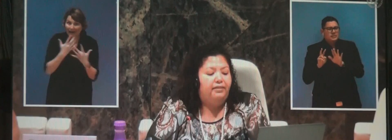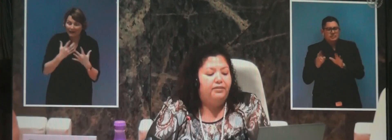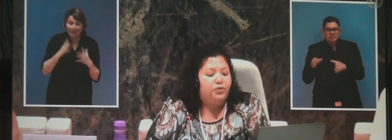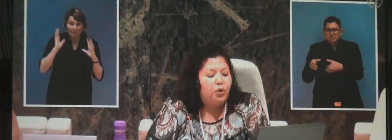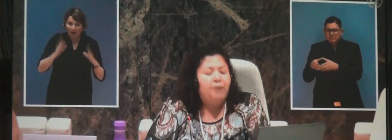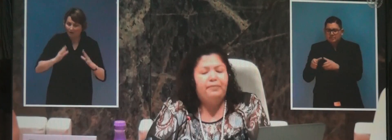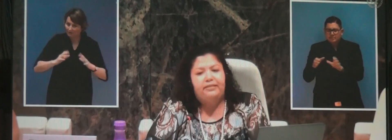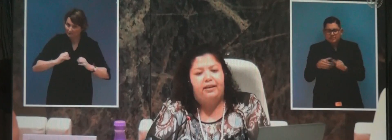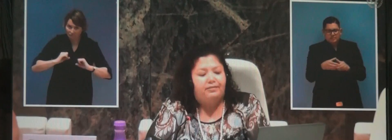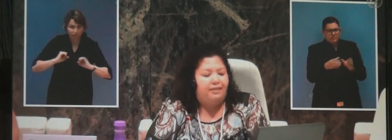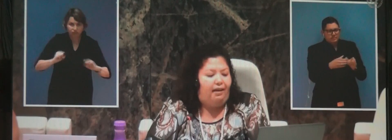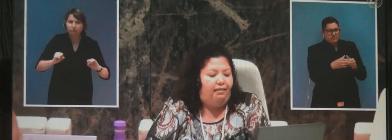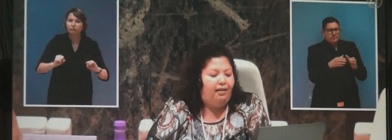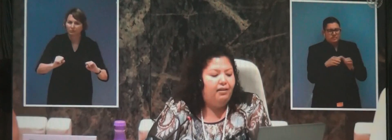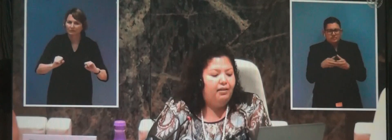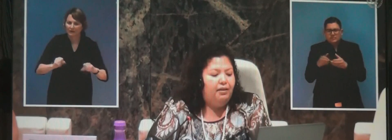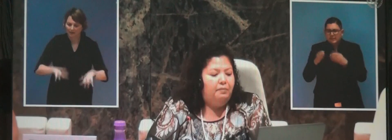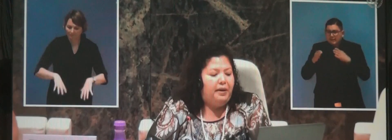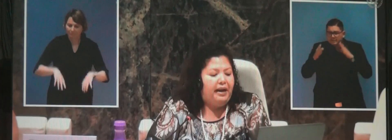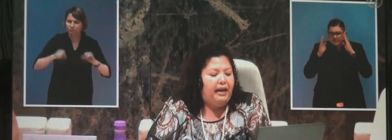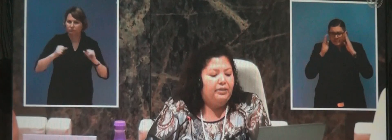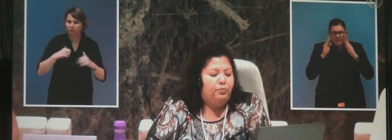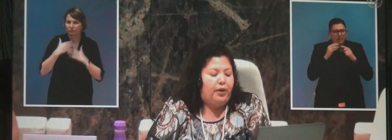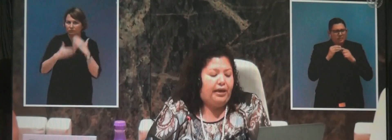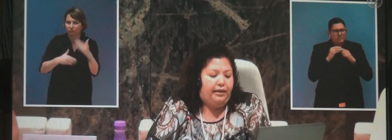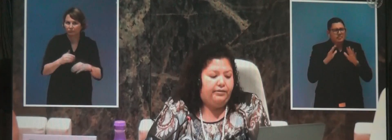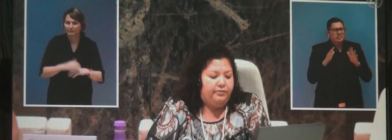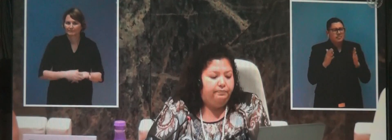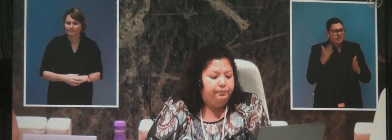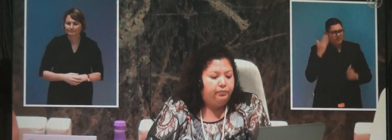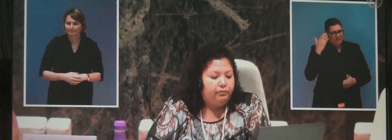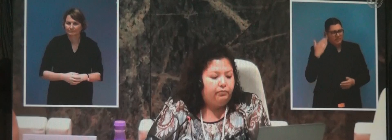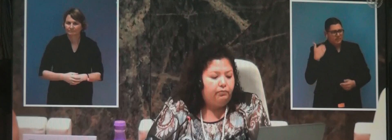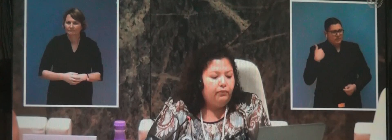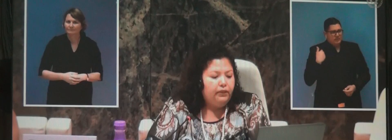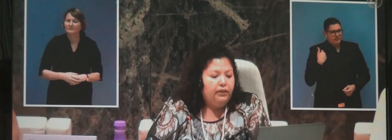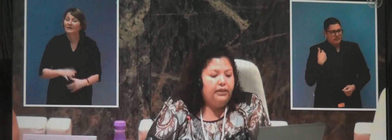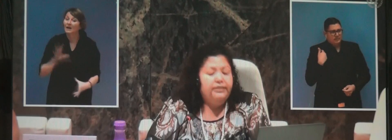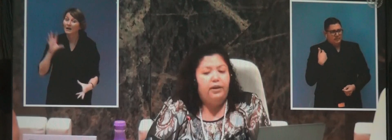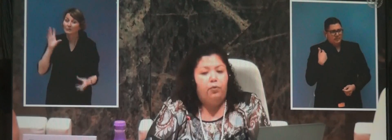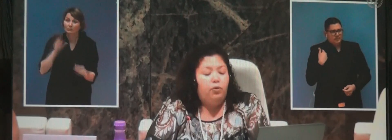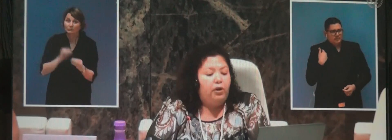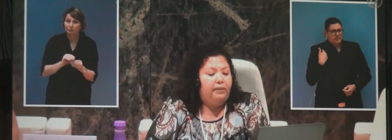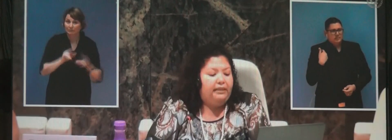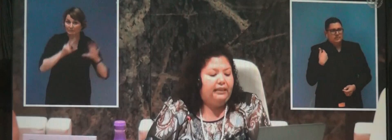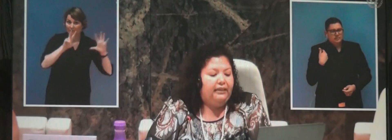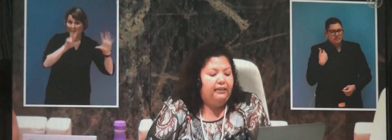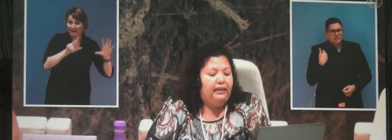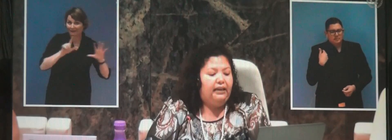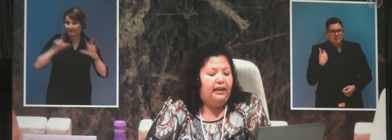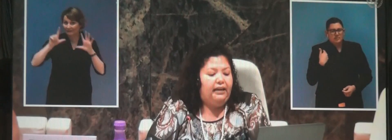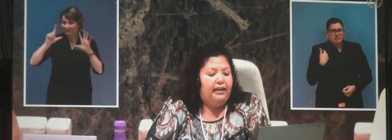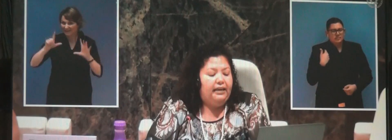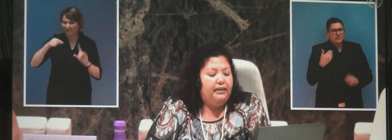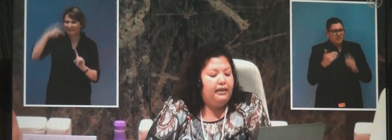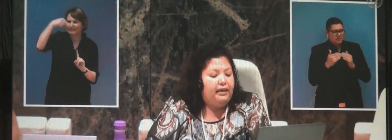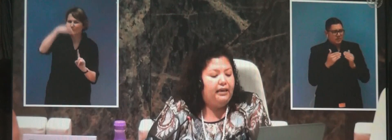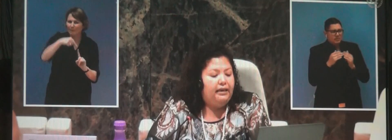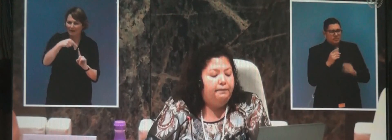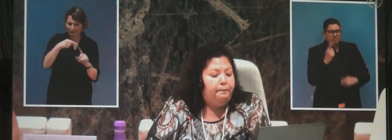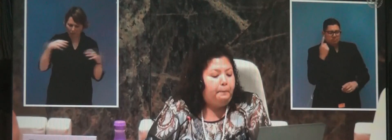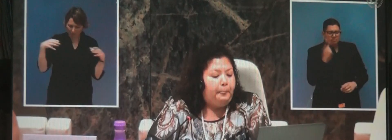institucionales de atención especializada para las mujeres, según lo que mandata la